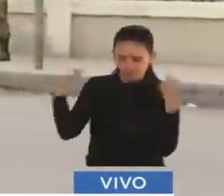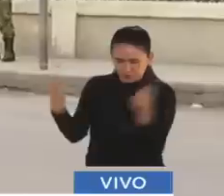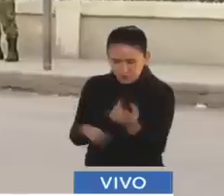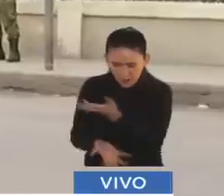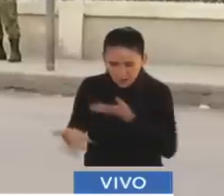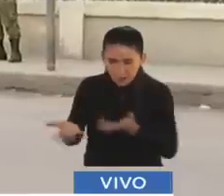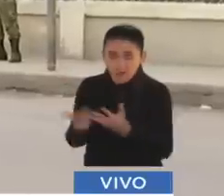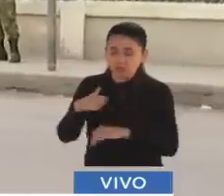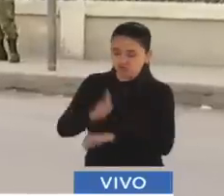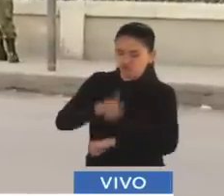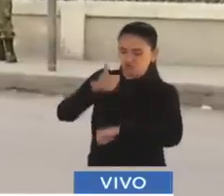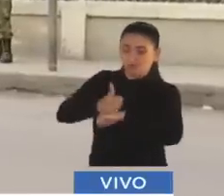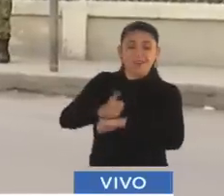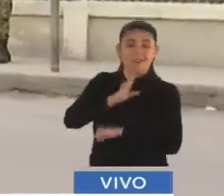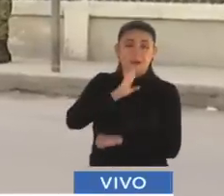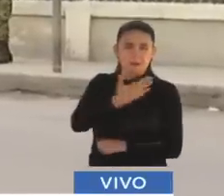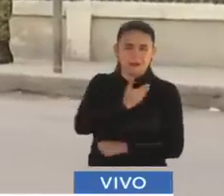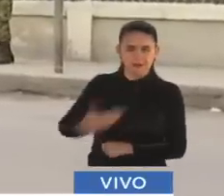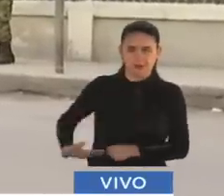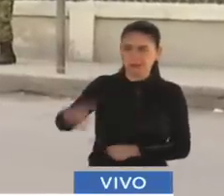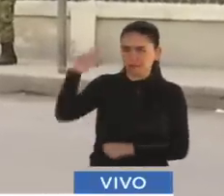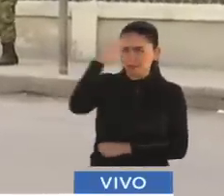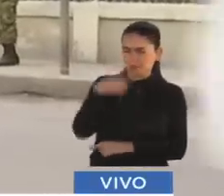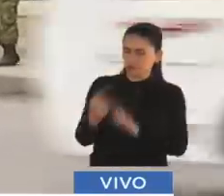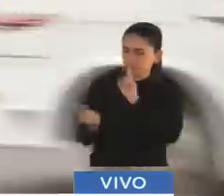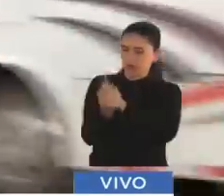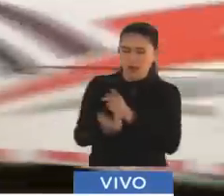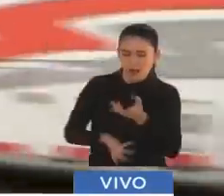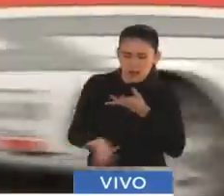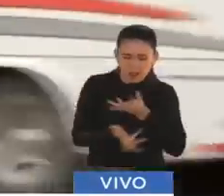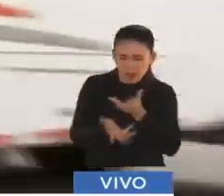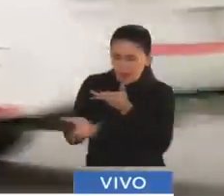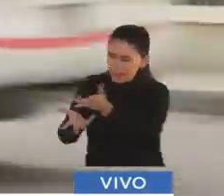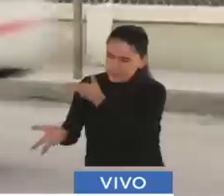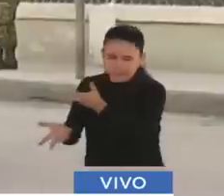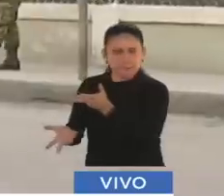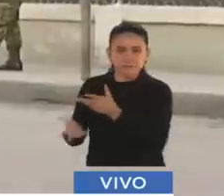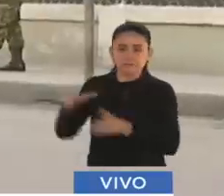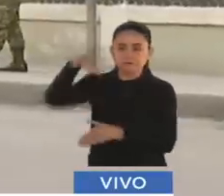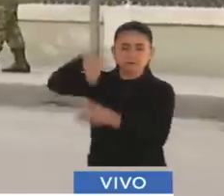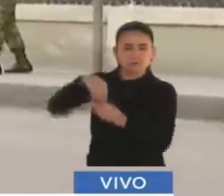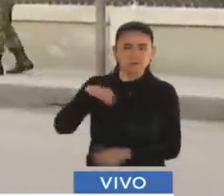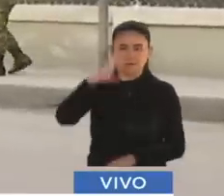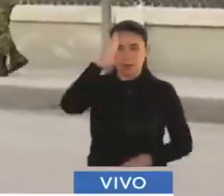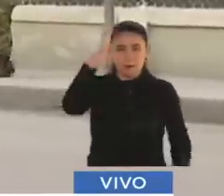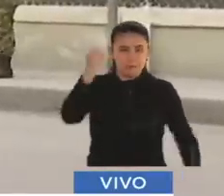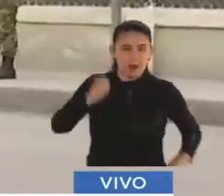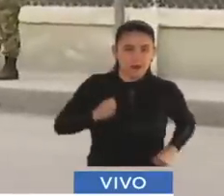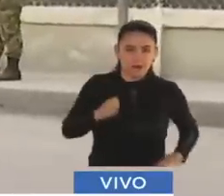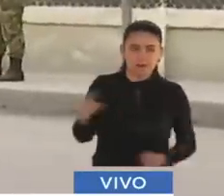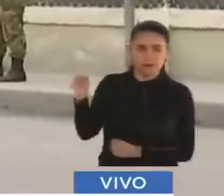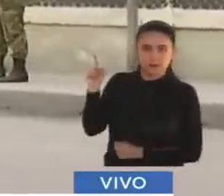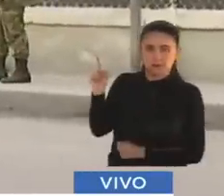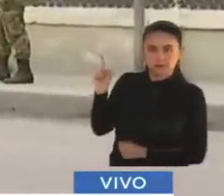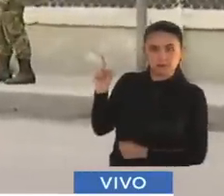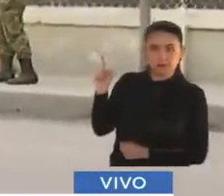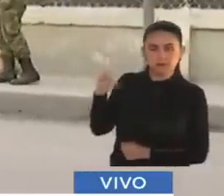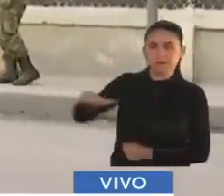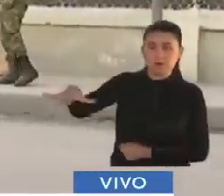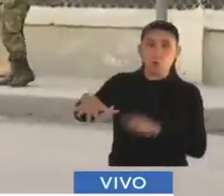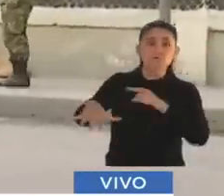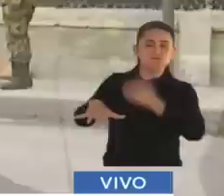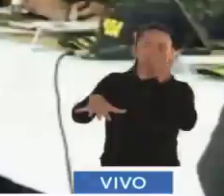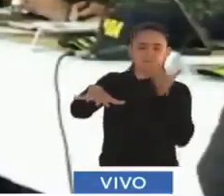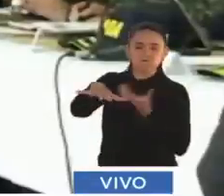presidente Gustavo Petro, aquí en esta guarnición militar, concretamente en el grupo de caballería mecanizado número 3, general José María Cabal.